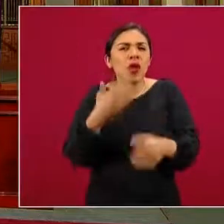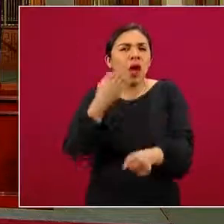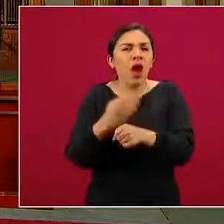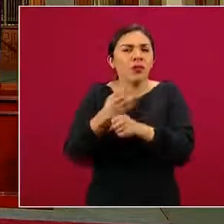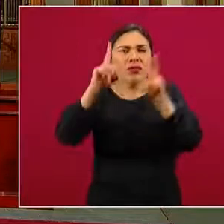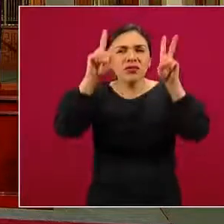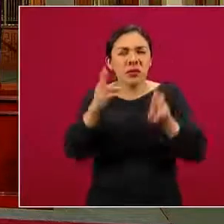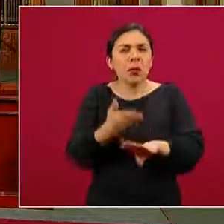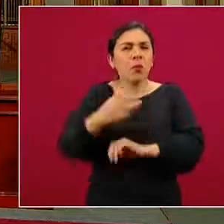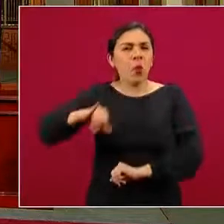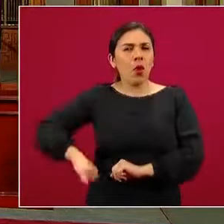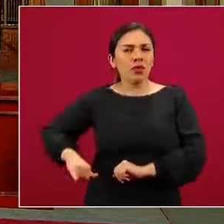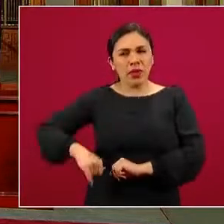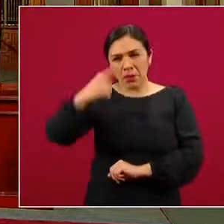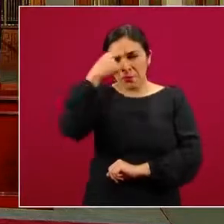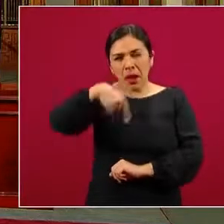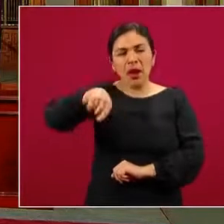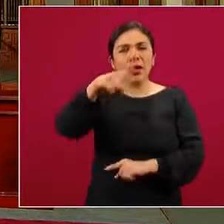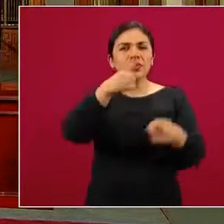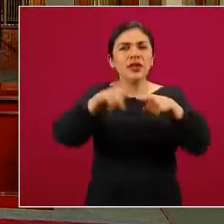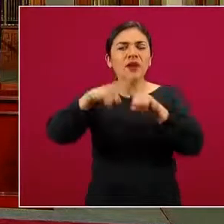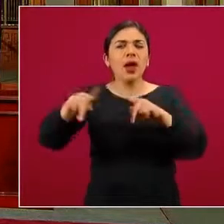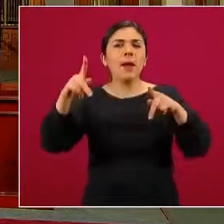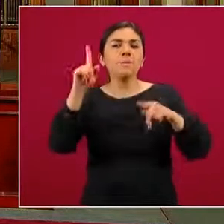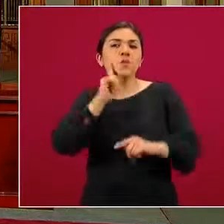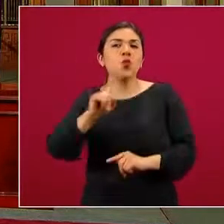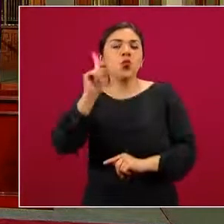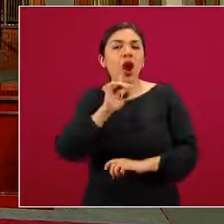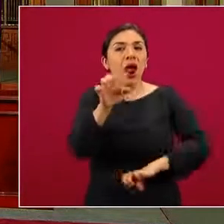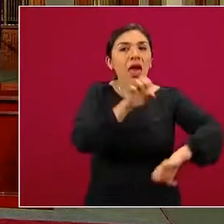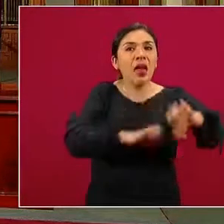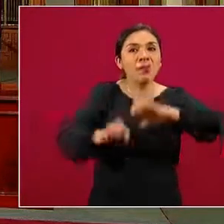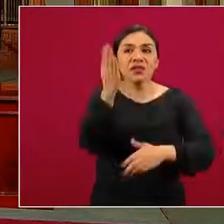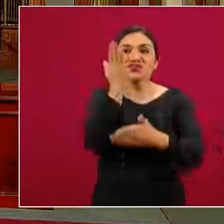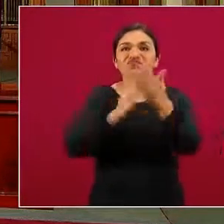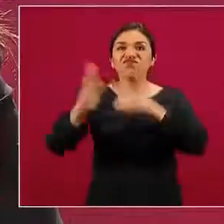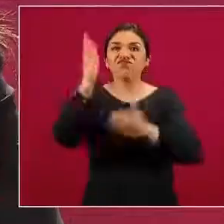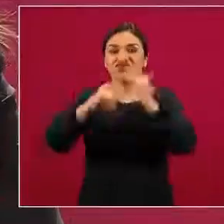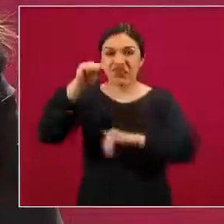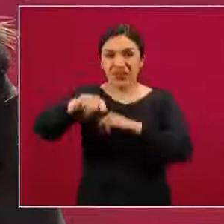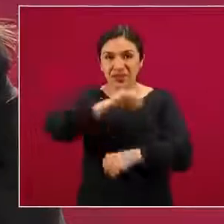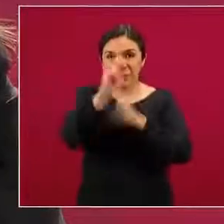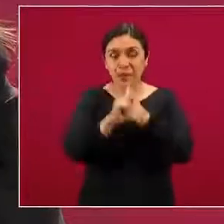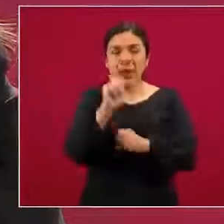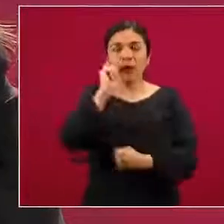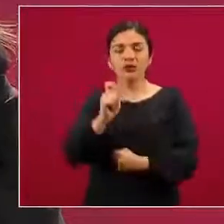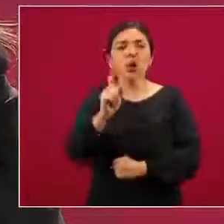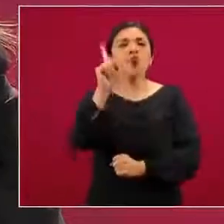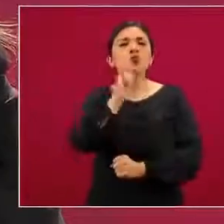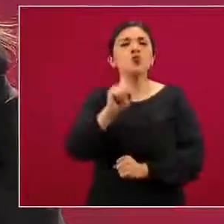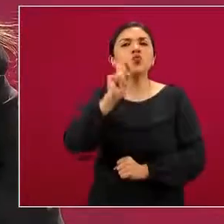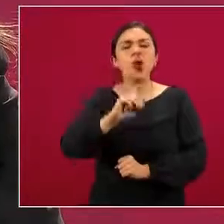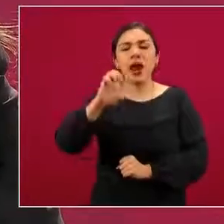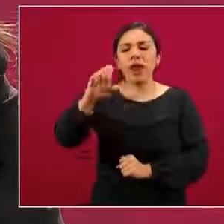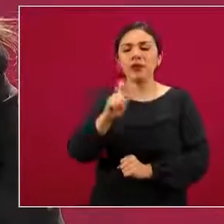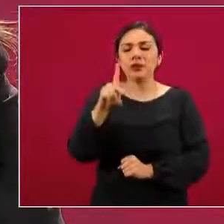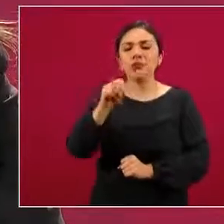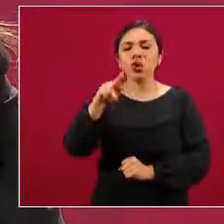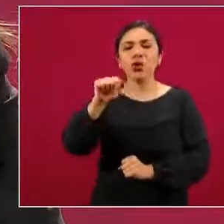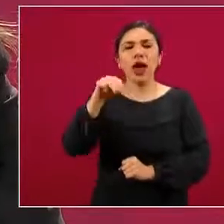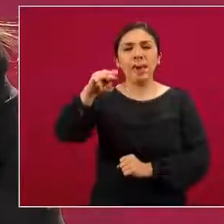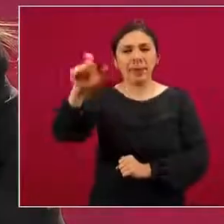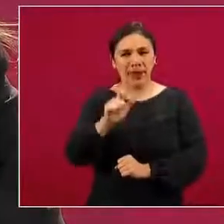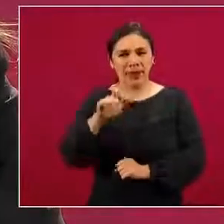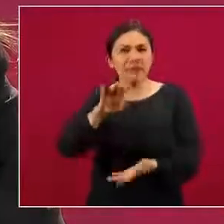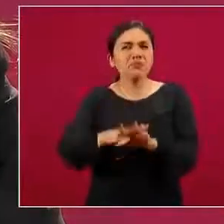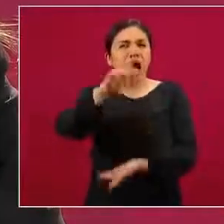de mucho interés para las emprendedoras mexicanas en nuestro país. Es Mujer Exporta MX. Ustedes, quizás